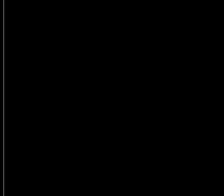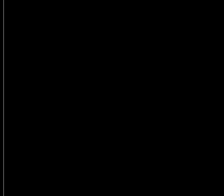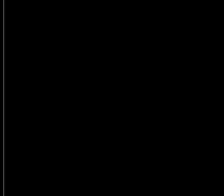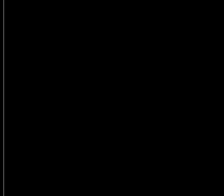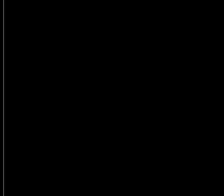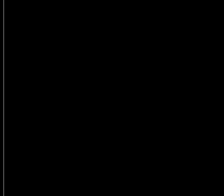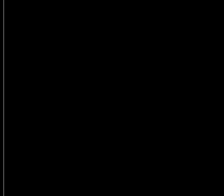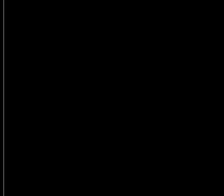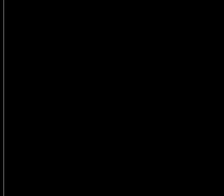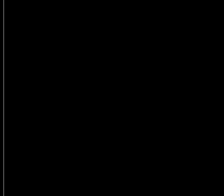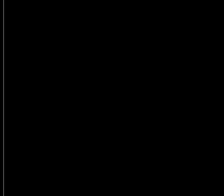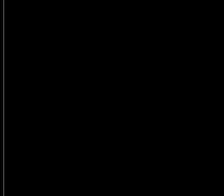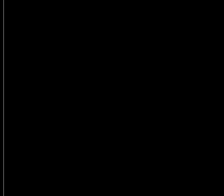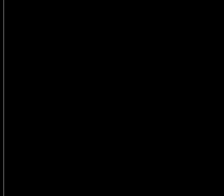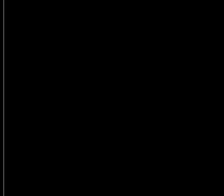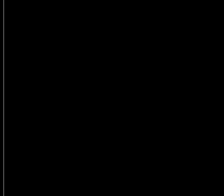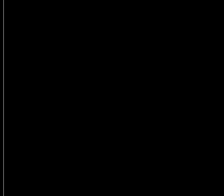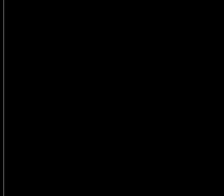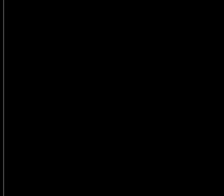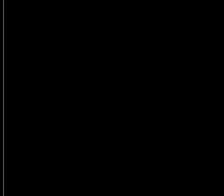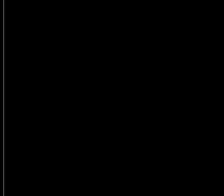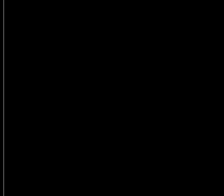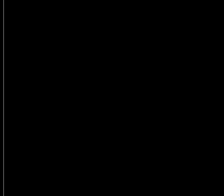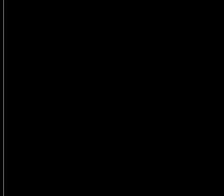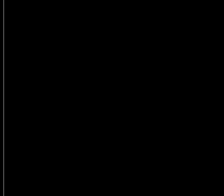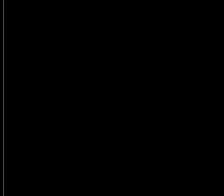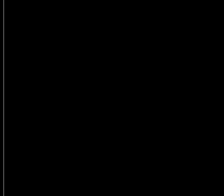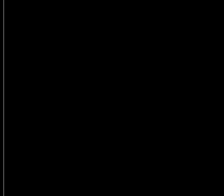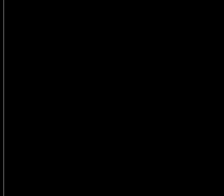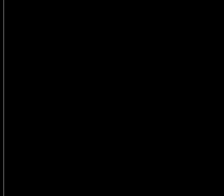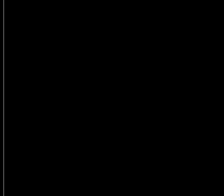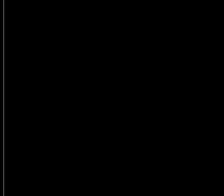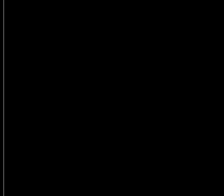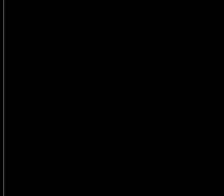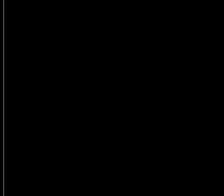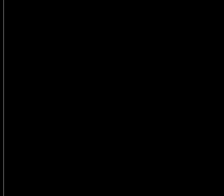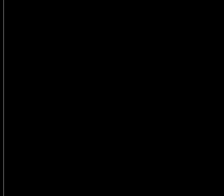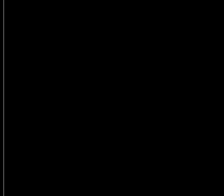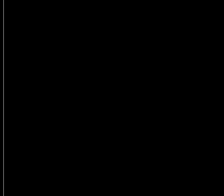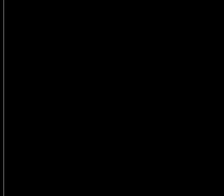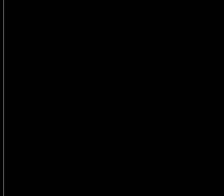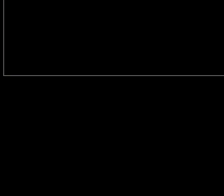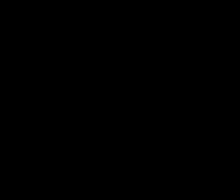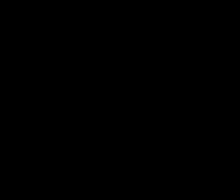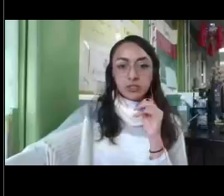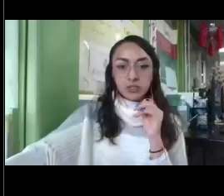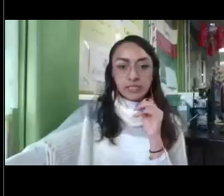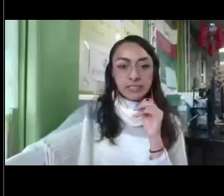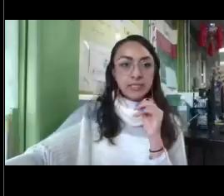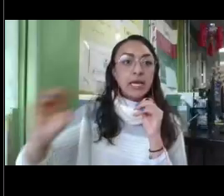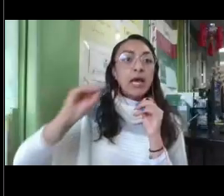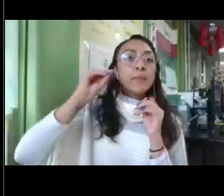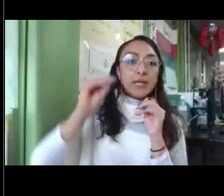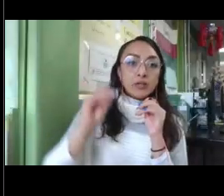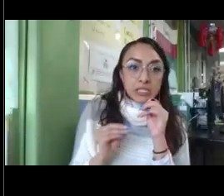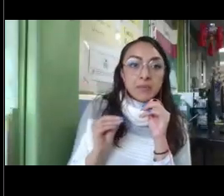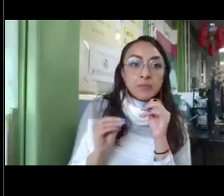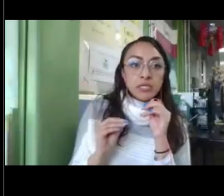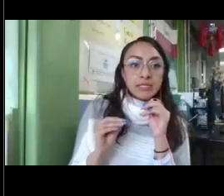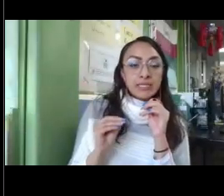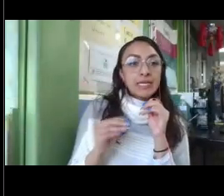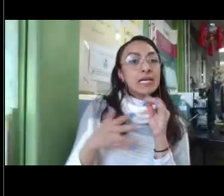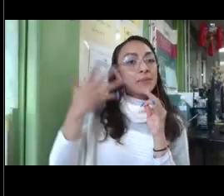En lengua de Esa es la señas como- en lengua de señas vamos a tener no todas las preposiciones,